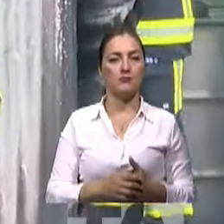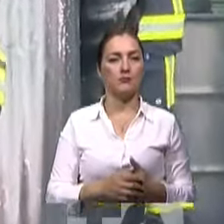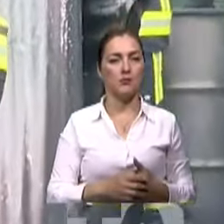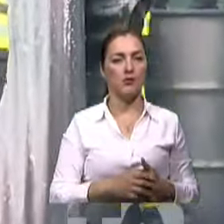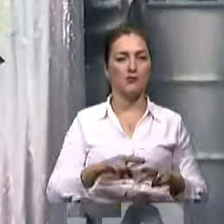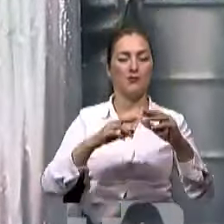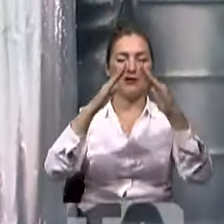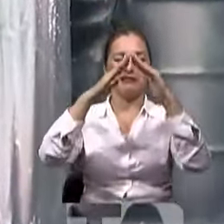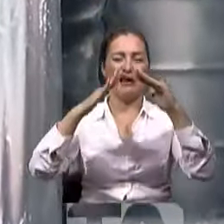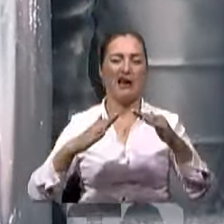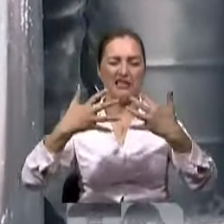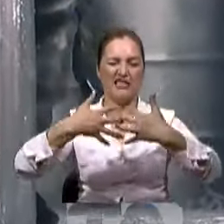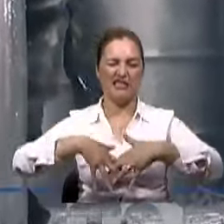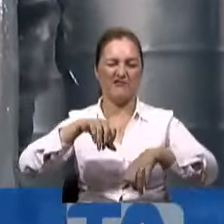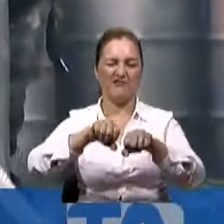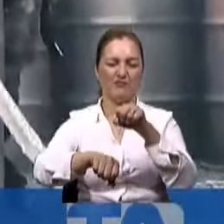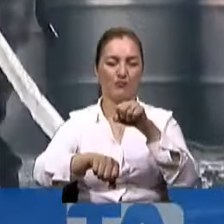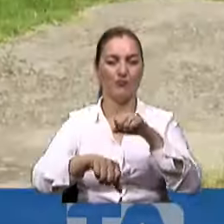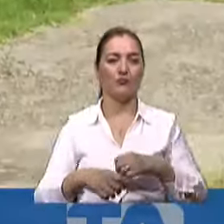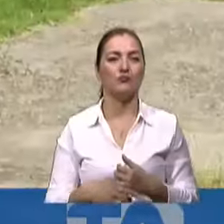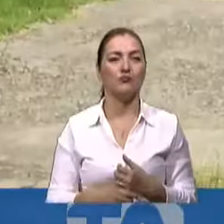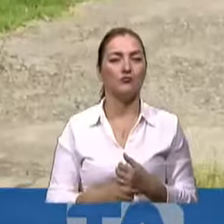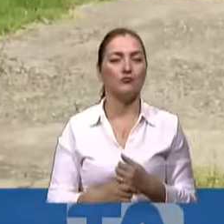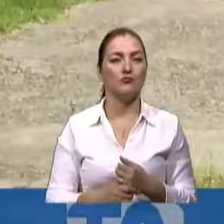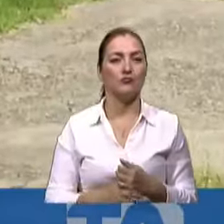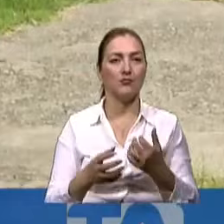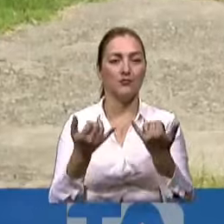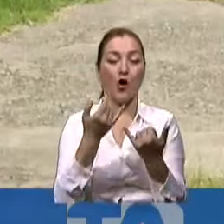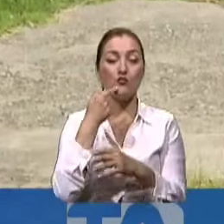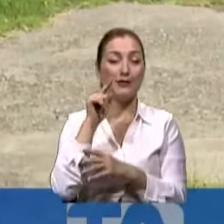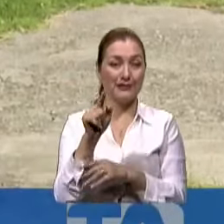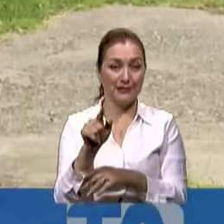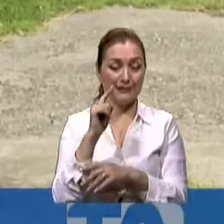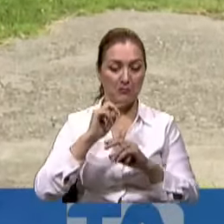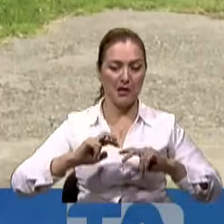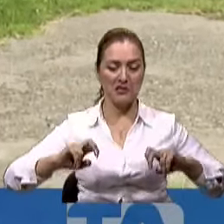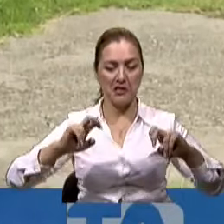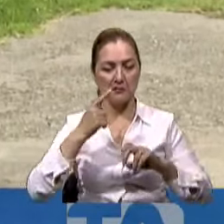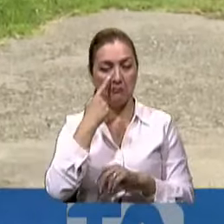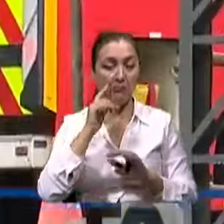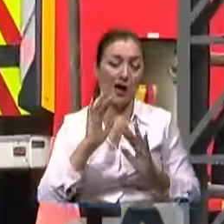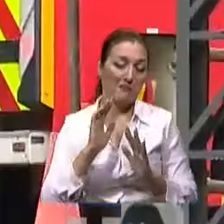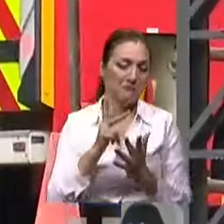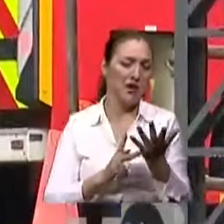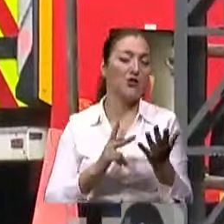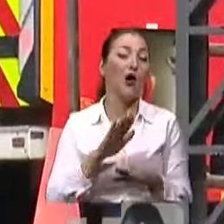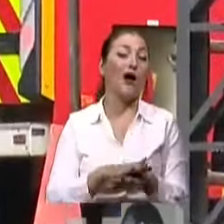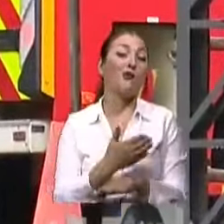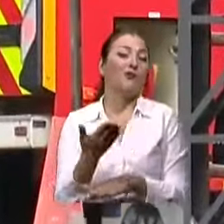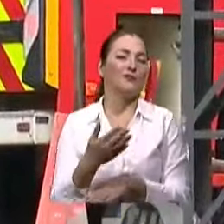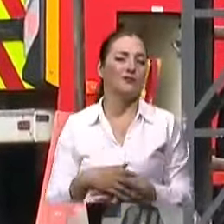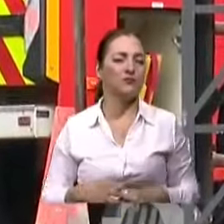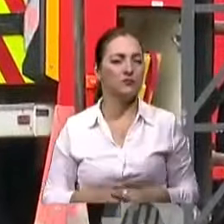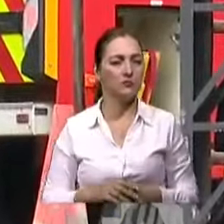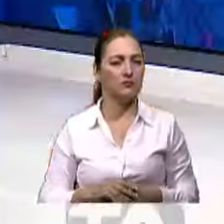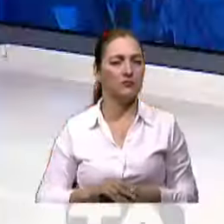las estructuras quedaron completamente destruidas. Ahora afirman se realizarán las investigaciones del caso para descubrir el